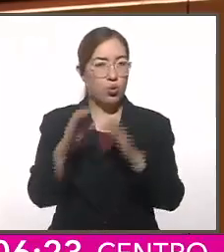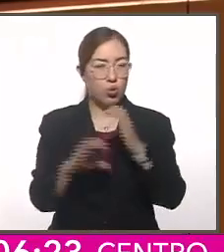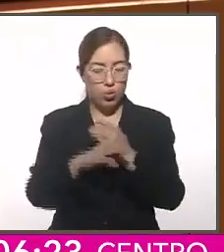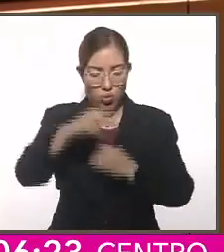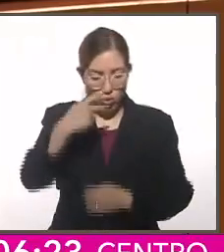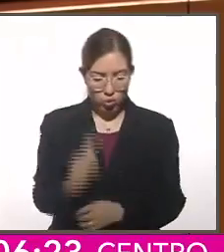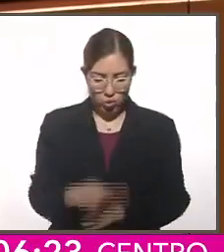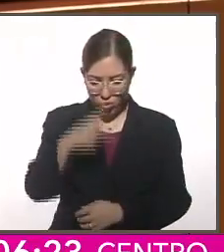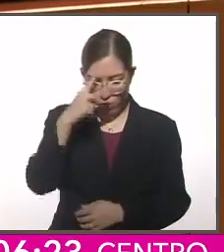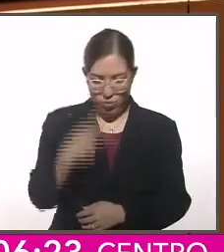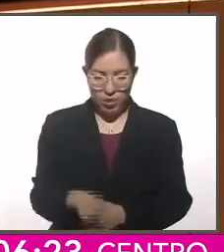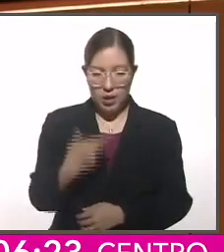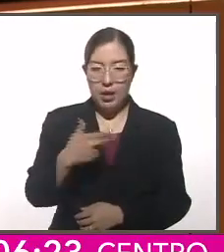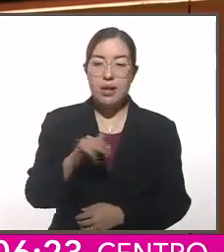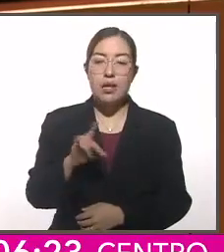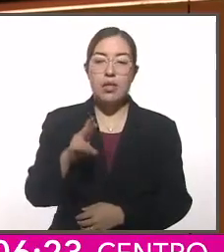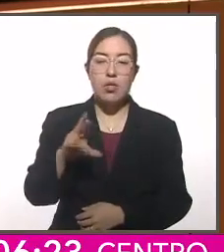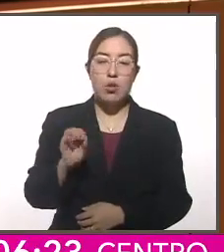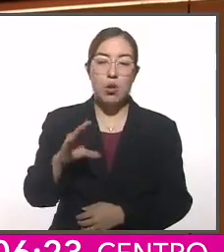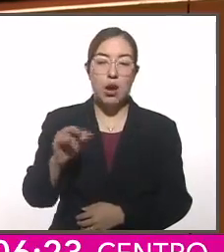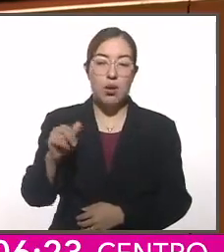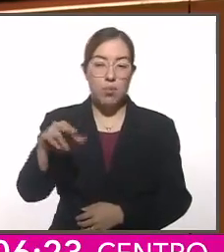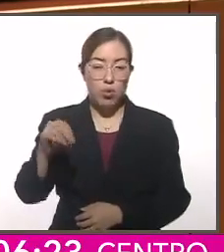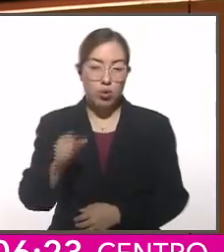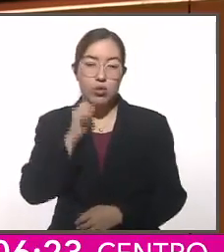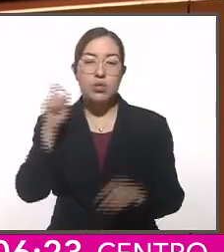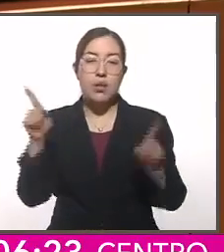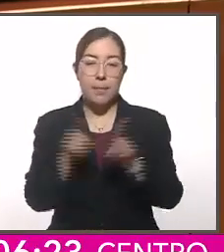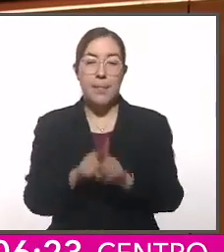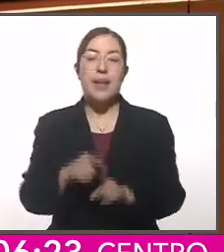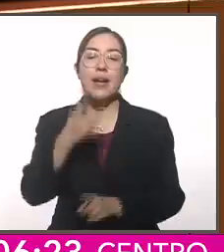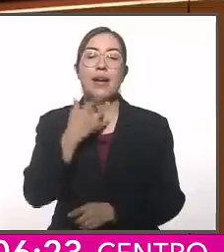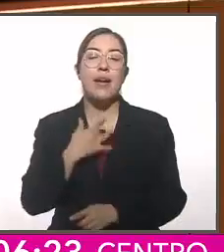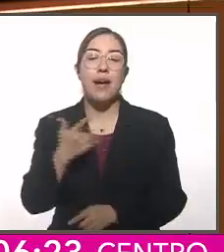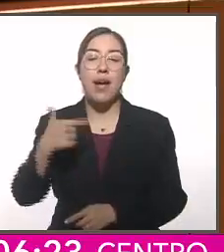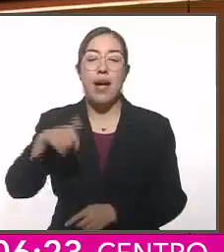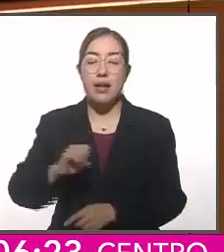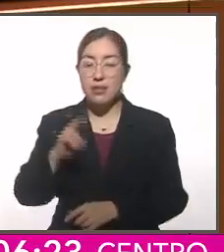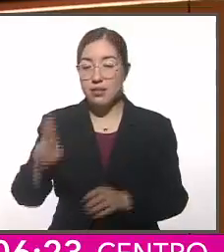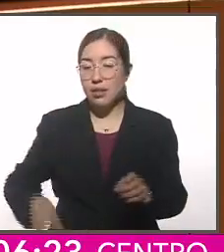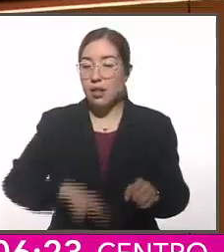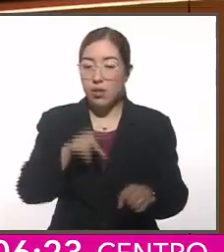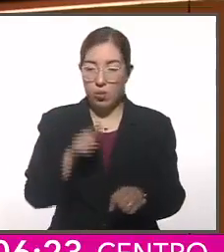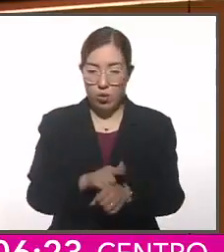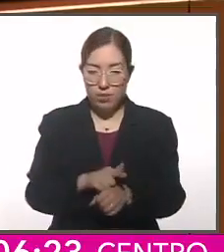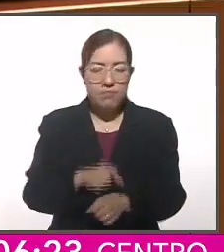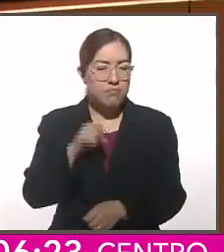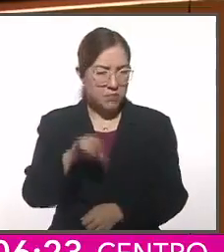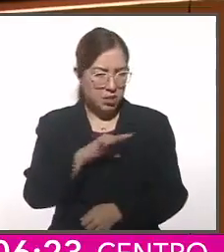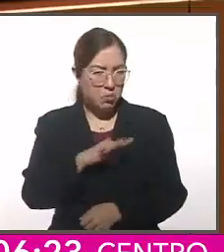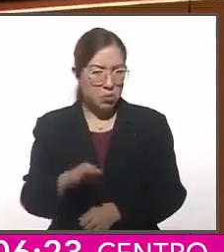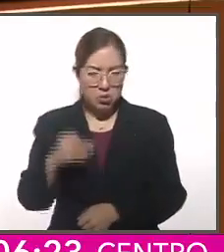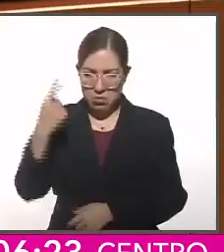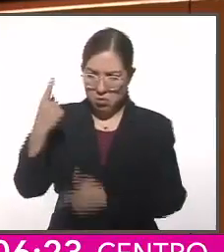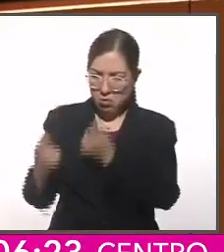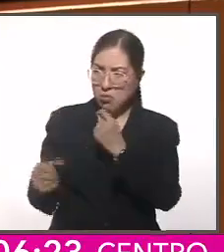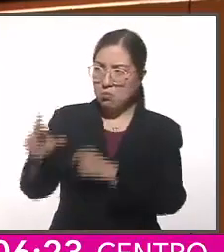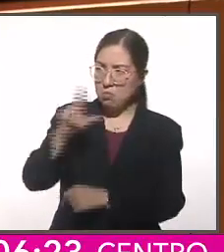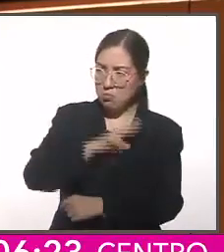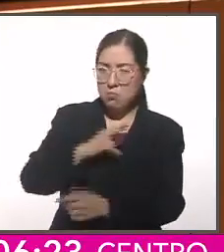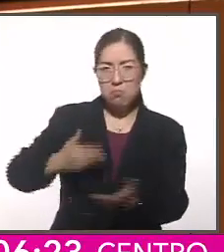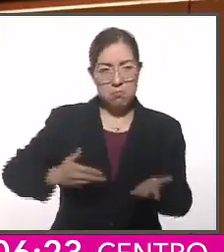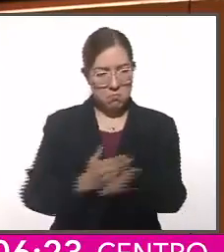hidrocarburos, incluyendo al gas natural, asegurando que aunque se permita cierta participación privada